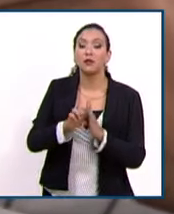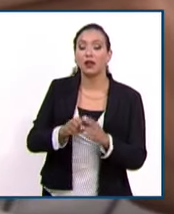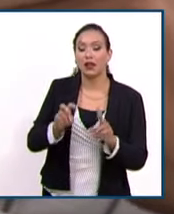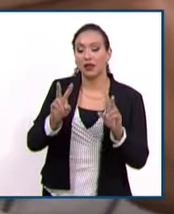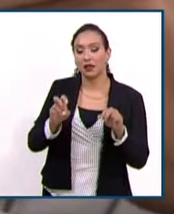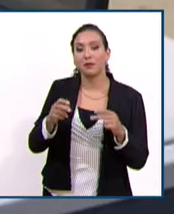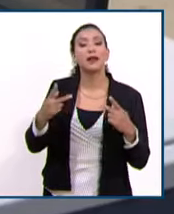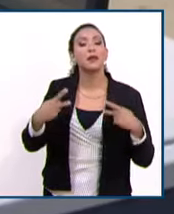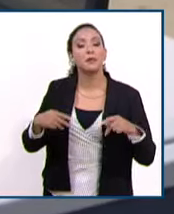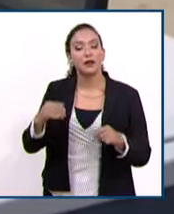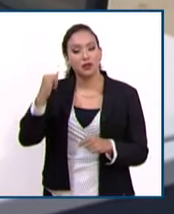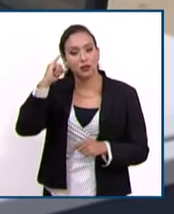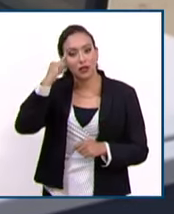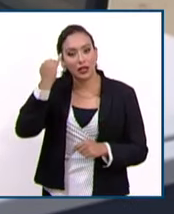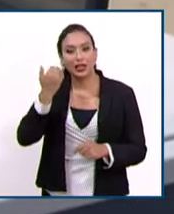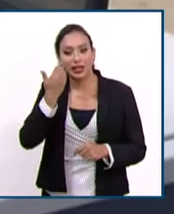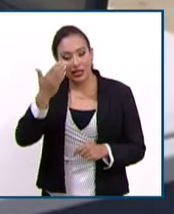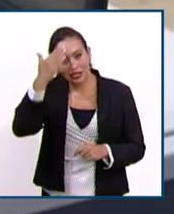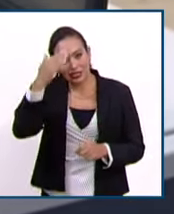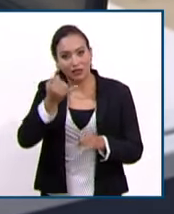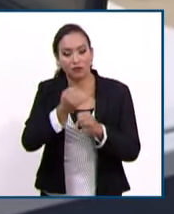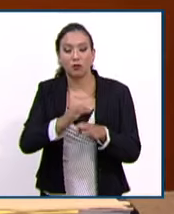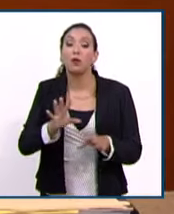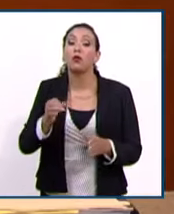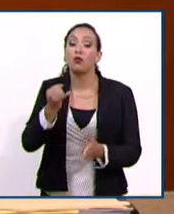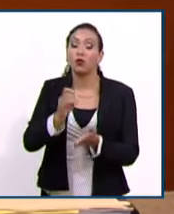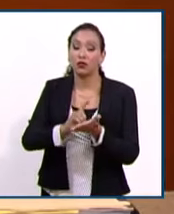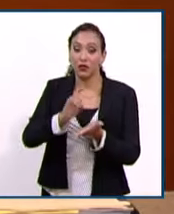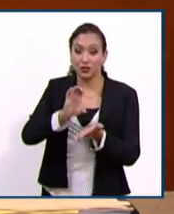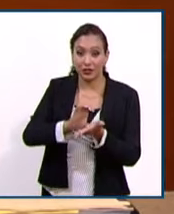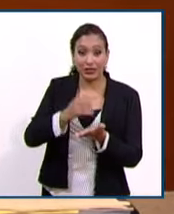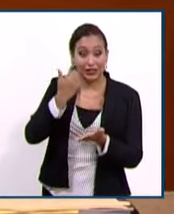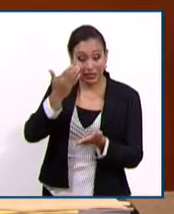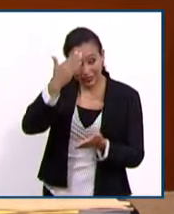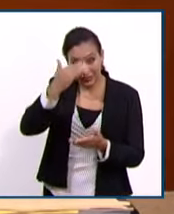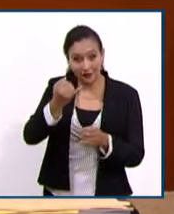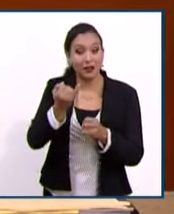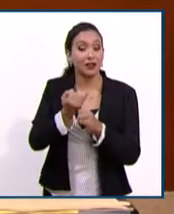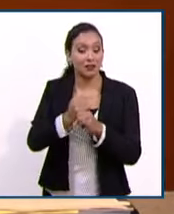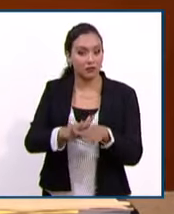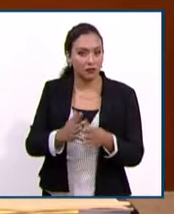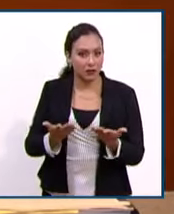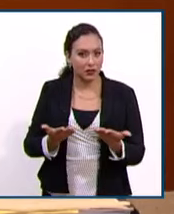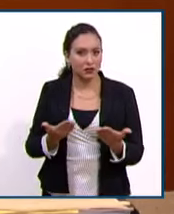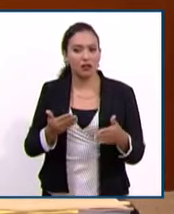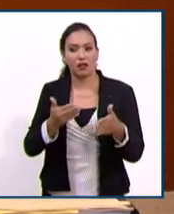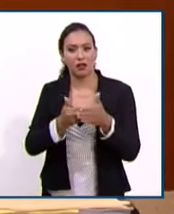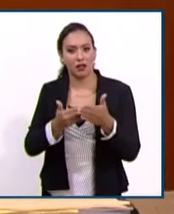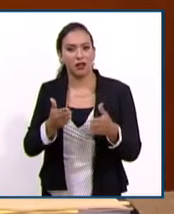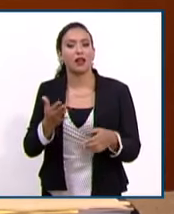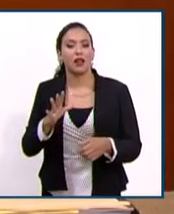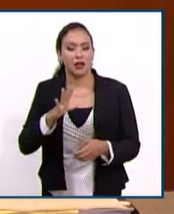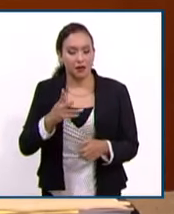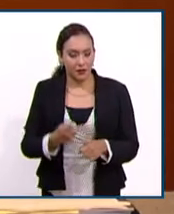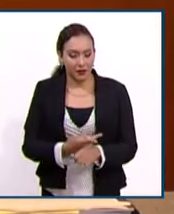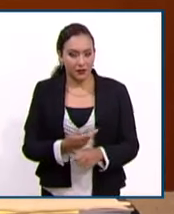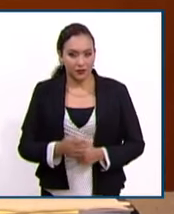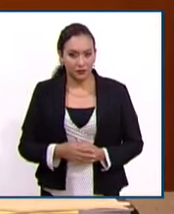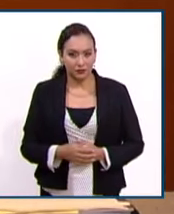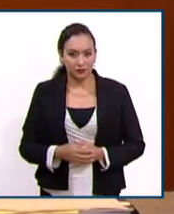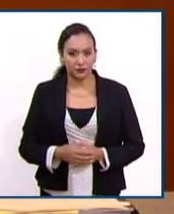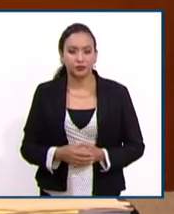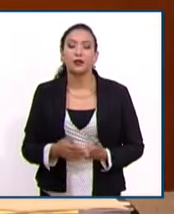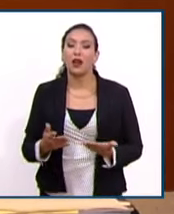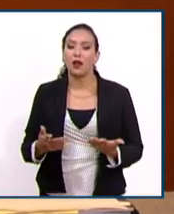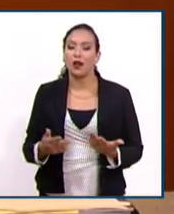a personas indígenas y con discapacidad. A diferencia del proceso legislativo, aquí sí es de oficio. ¿Y cuál